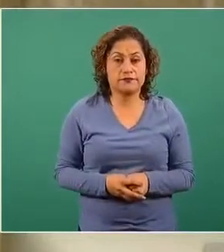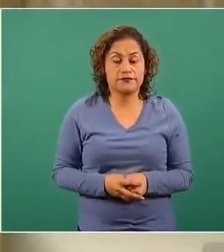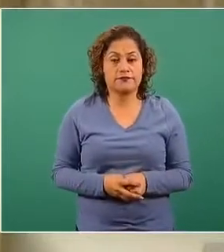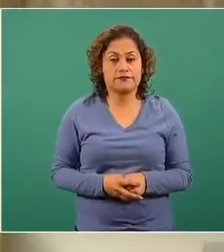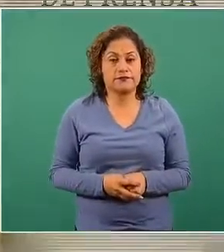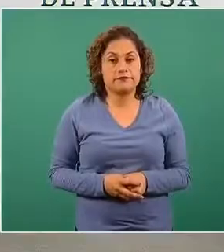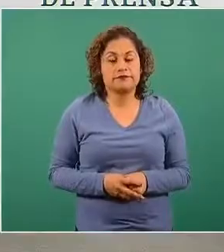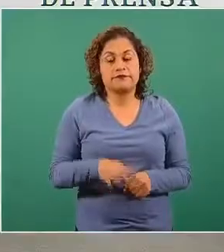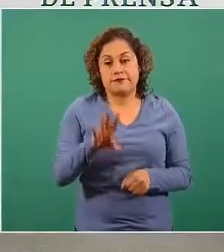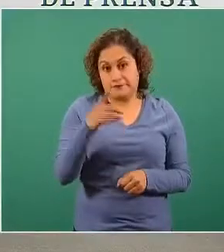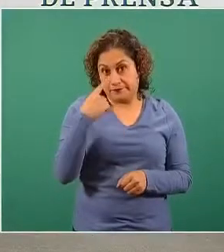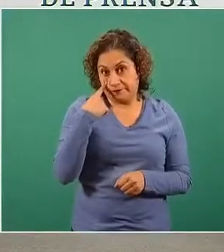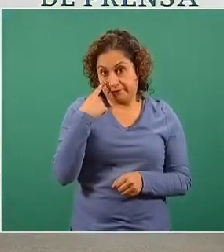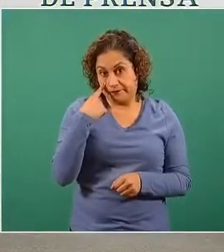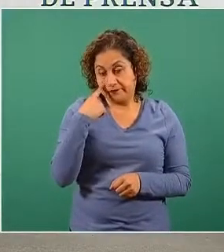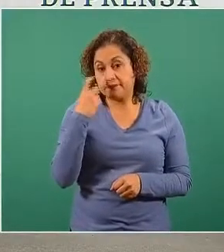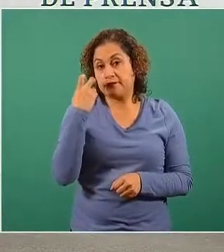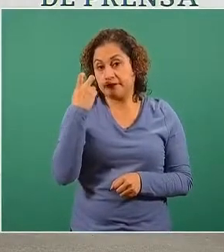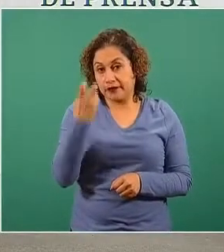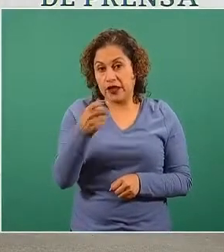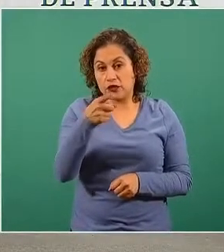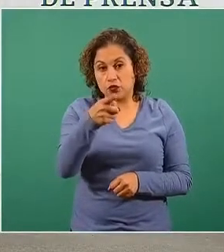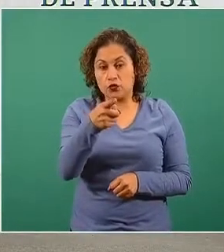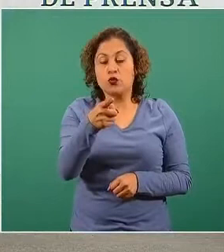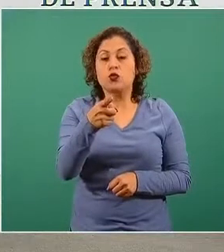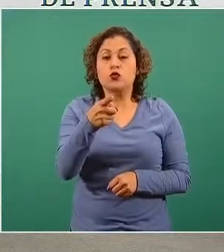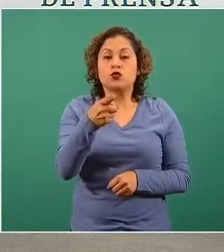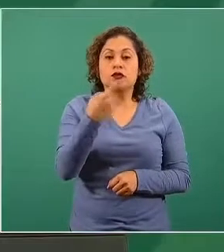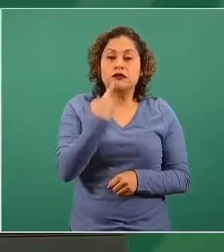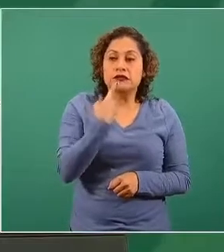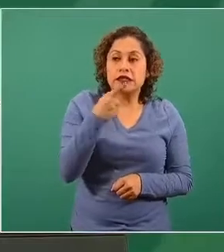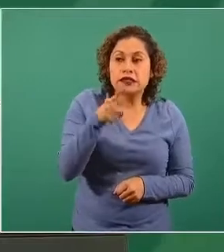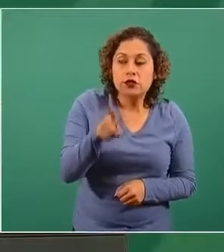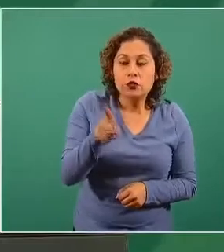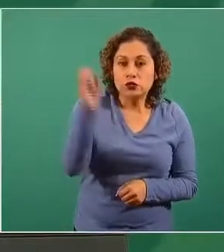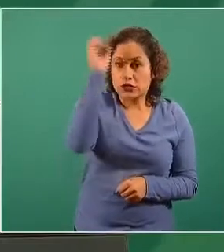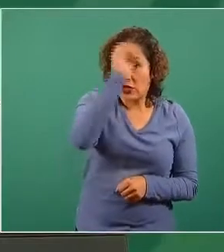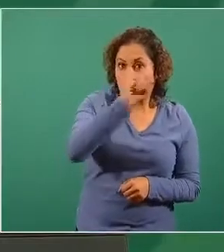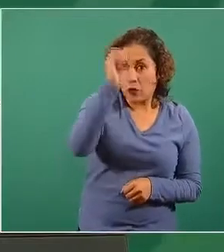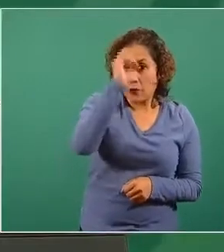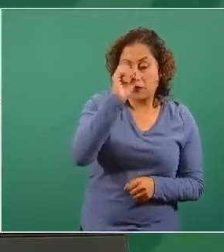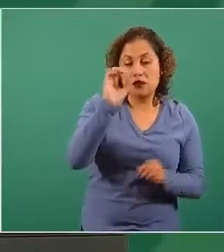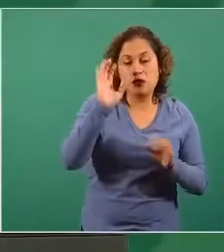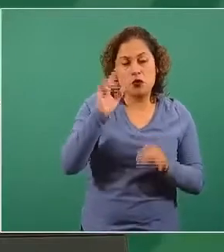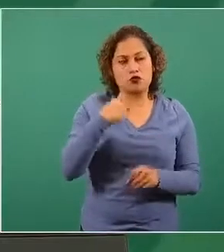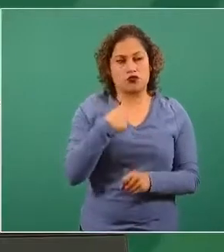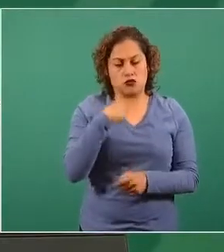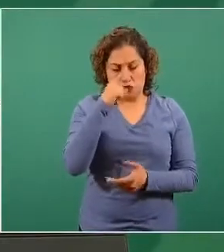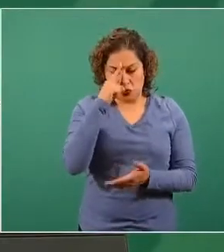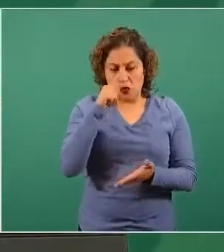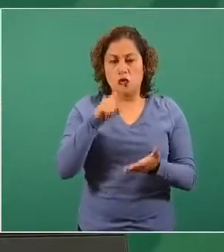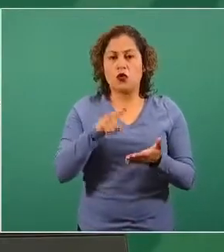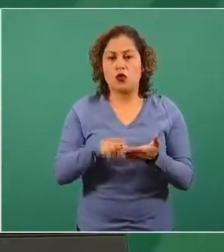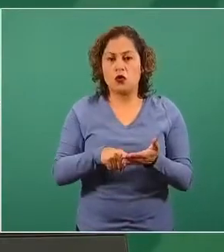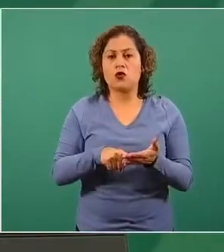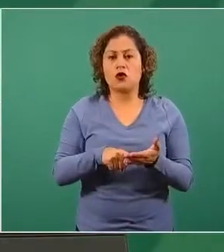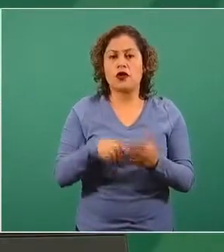Para hacer este tipo de comentarios o denuncias, pondría a disposición el correo